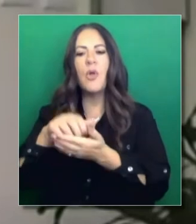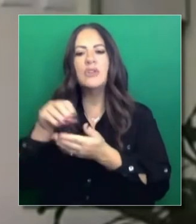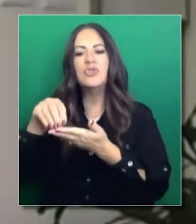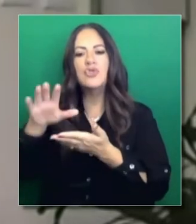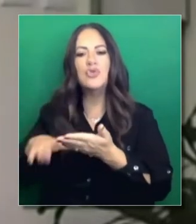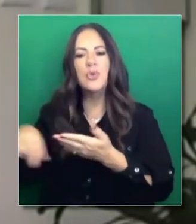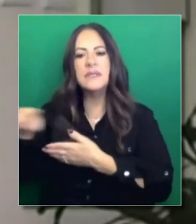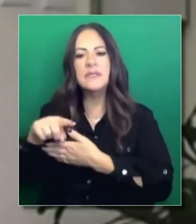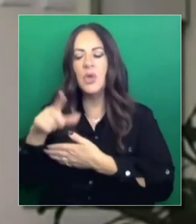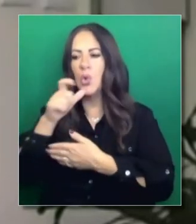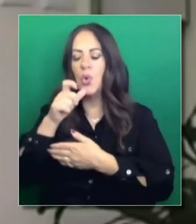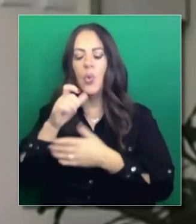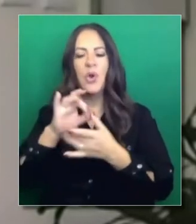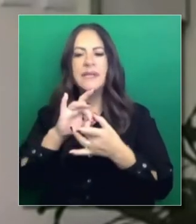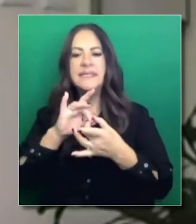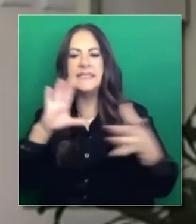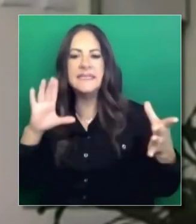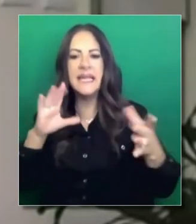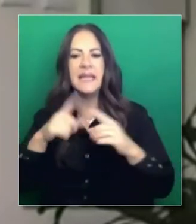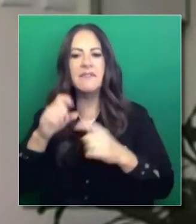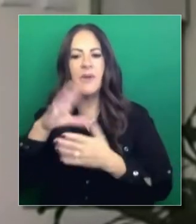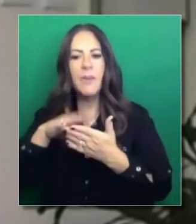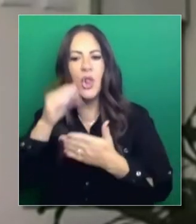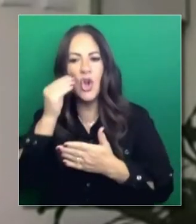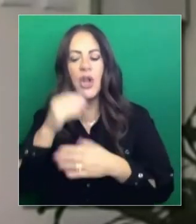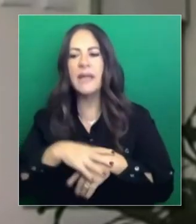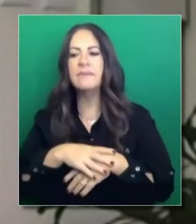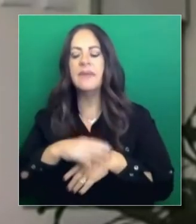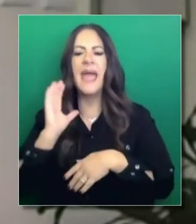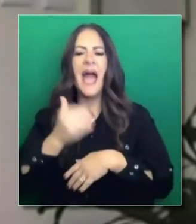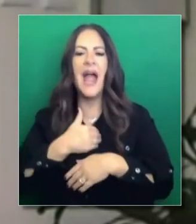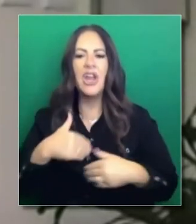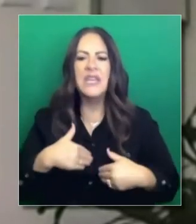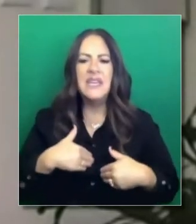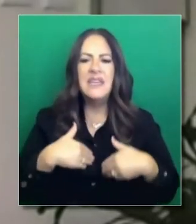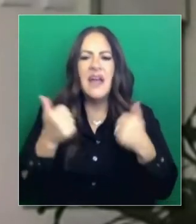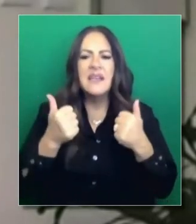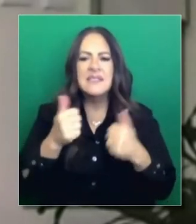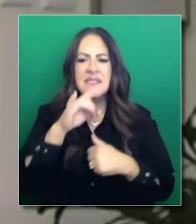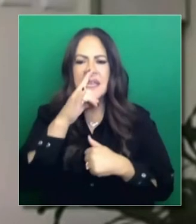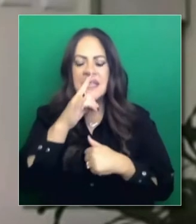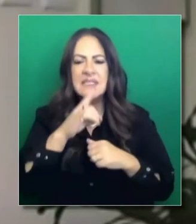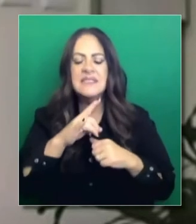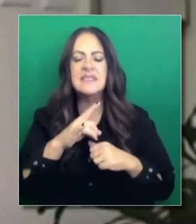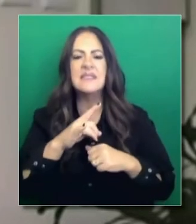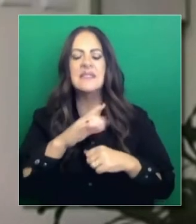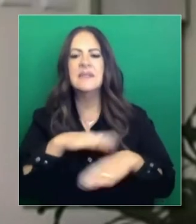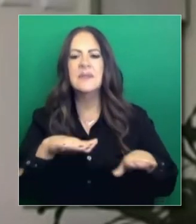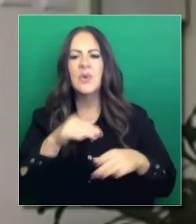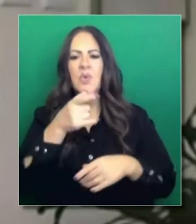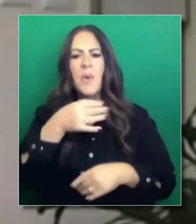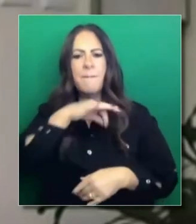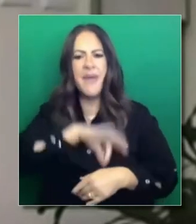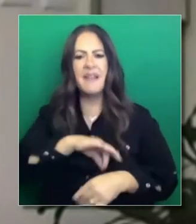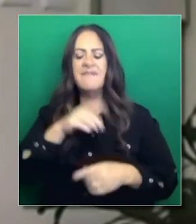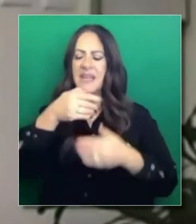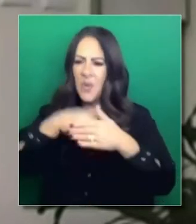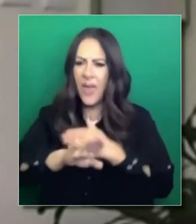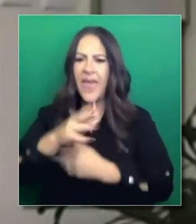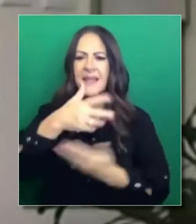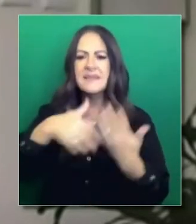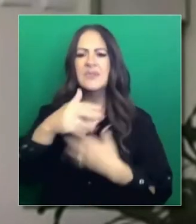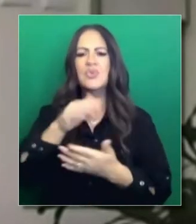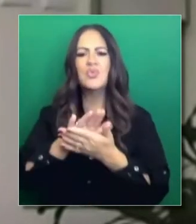el superintendente de educación. Muchos están desconectados de la enseñanza y los muchachos más